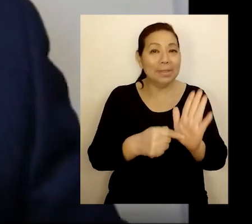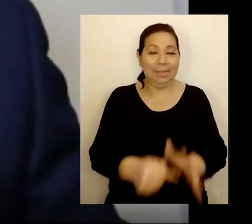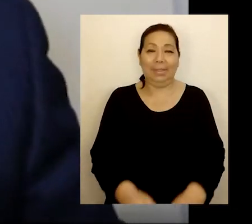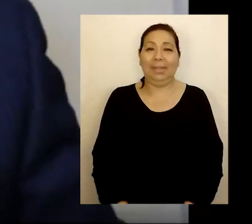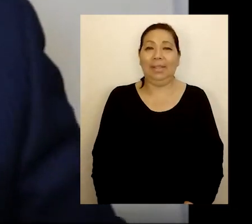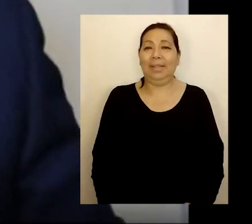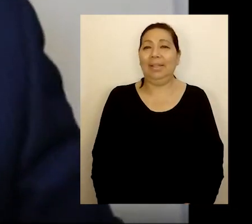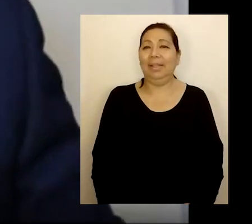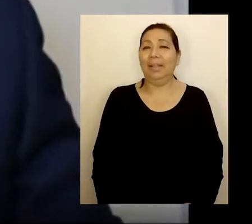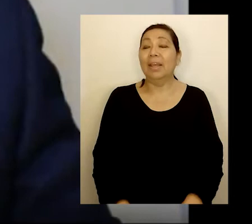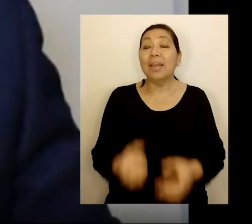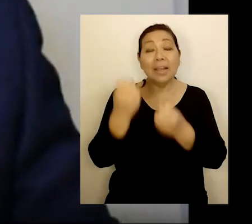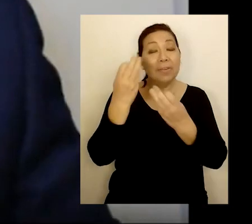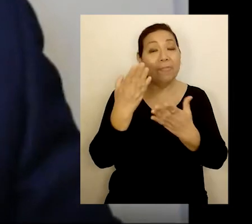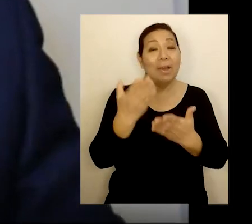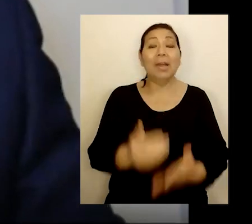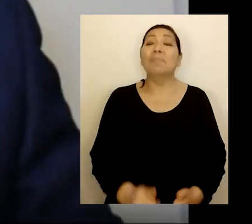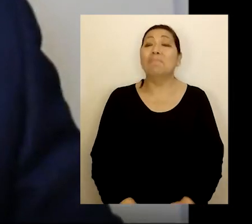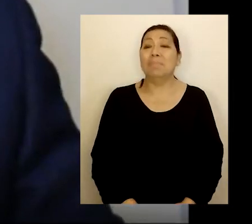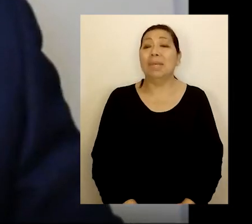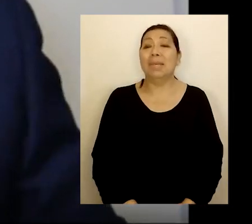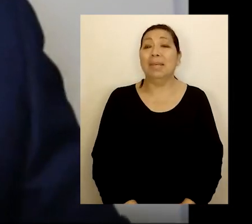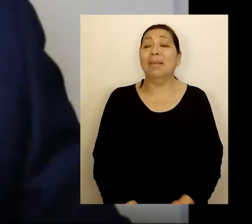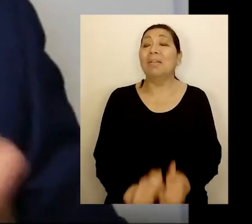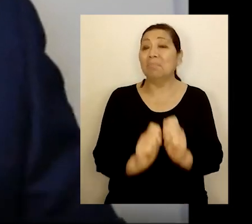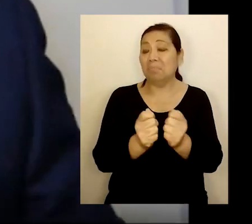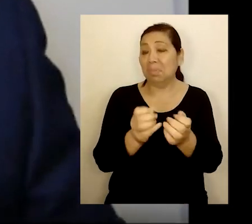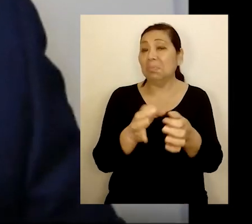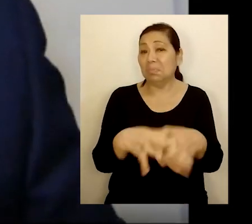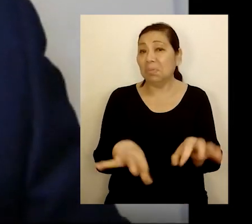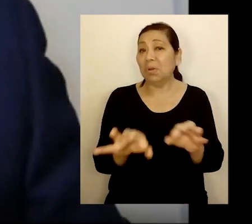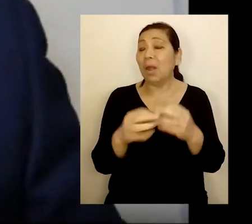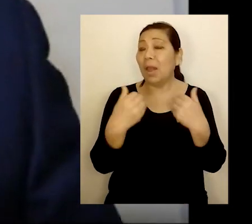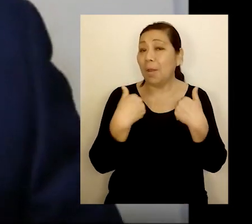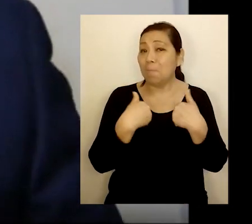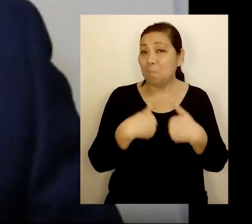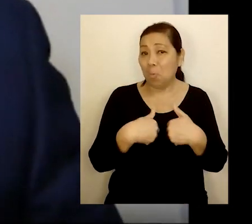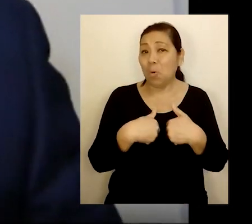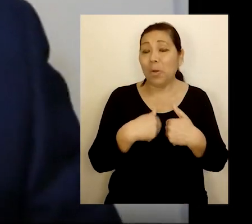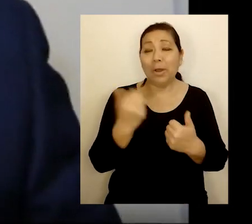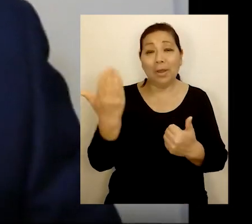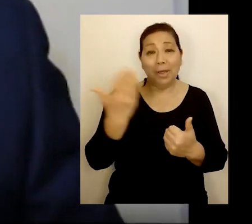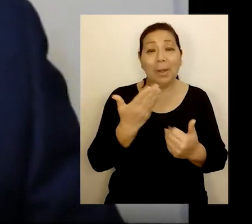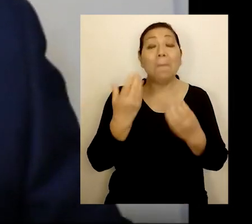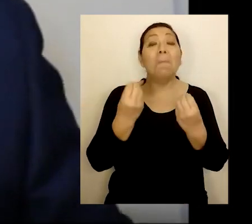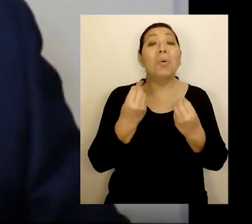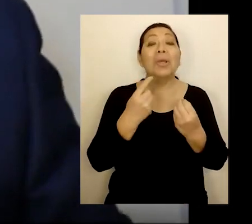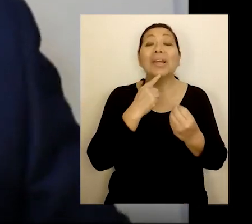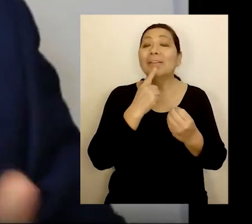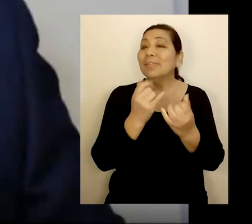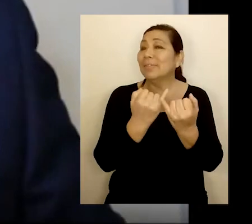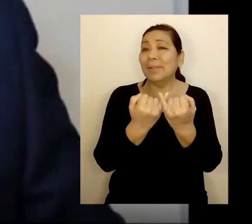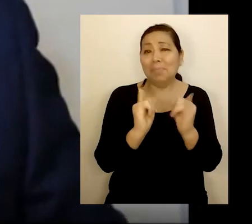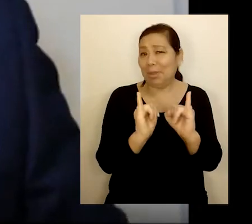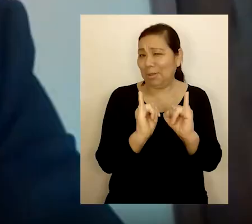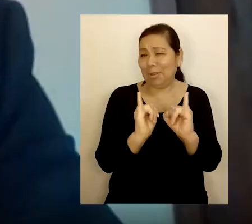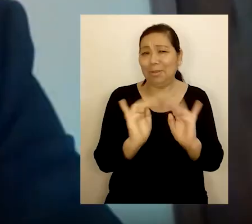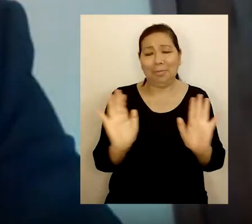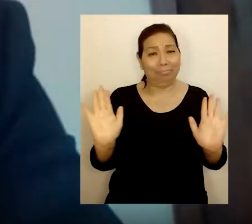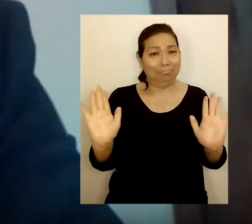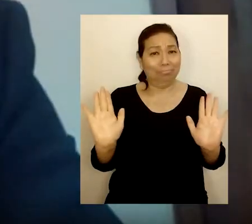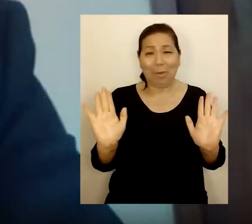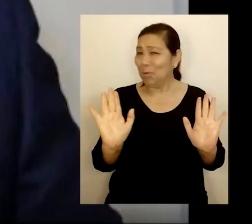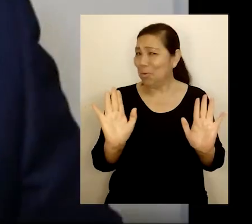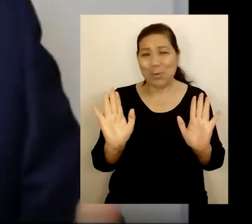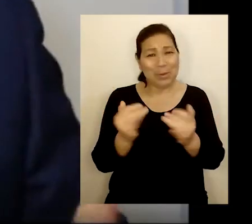asunto. El informe pericial le da relevancia al abogado de la parte demandante porque dice que es independiente.